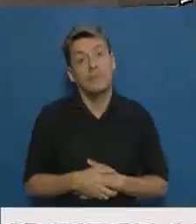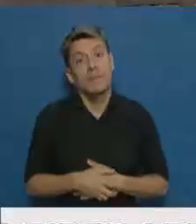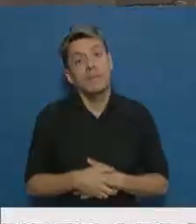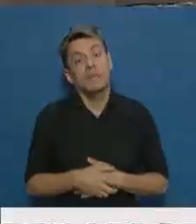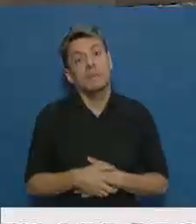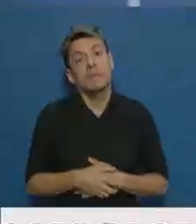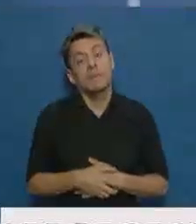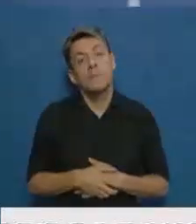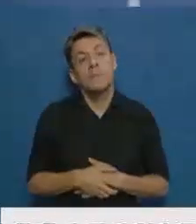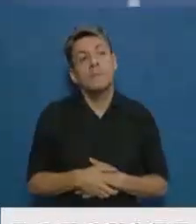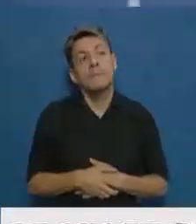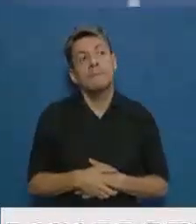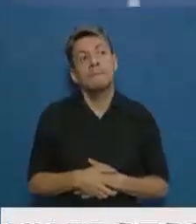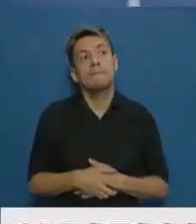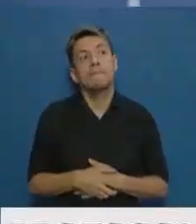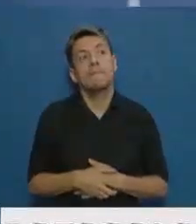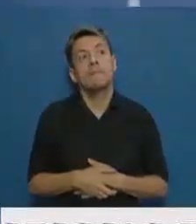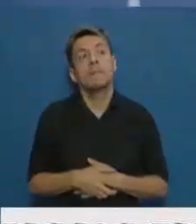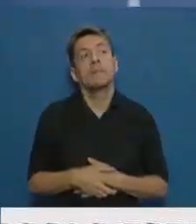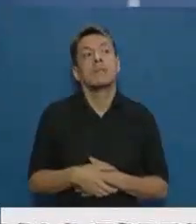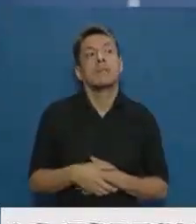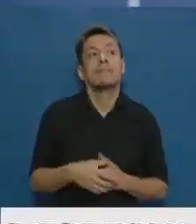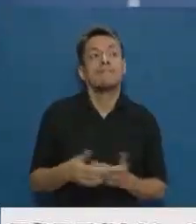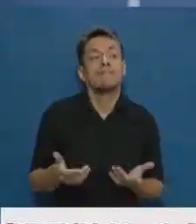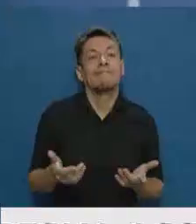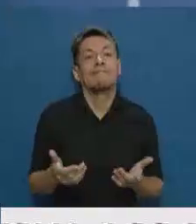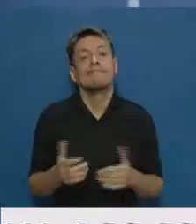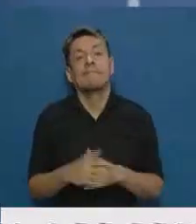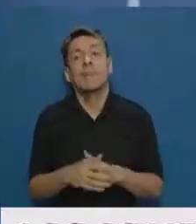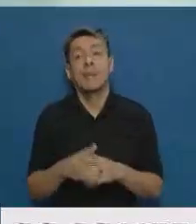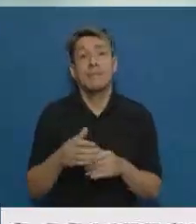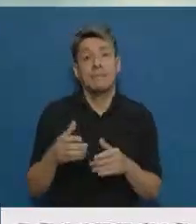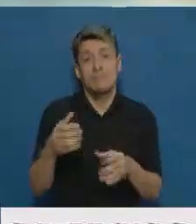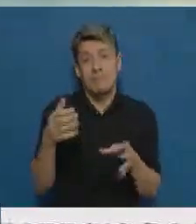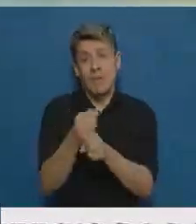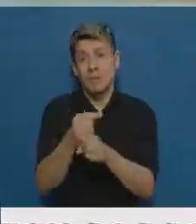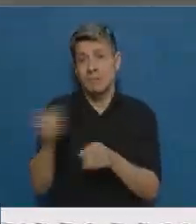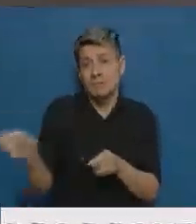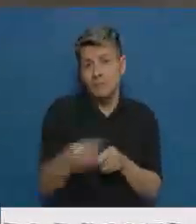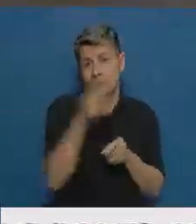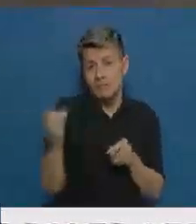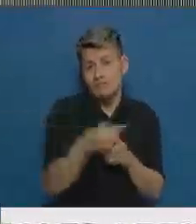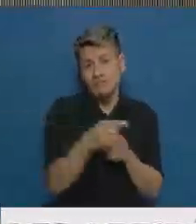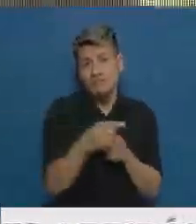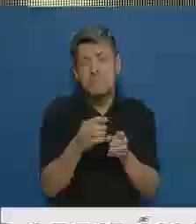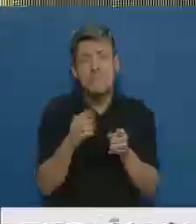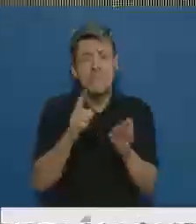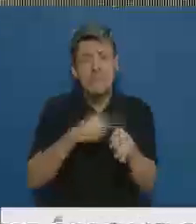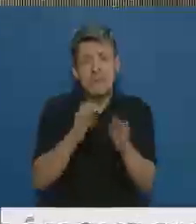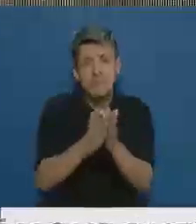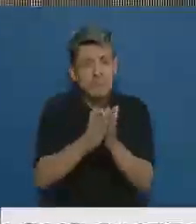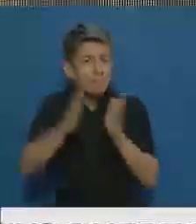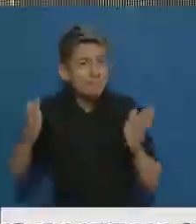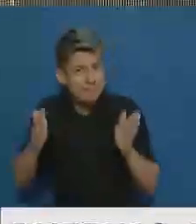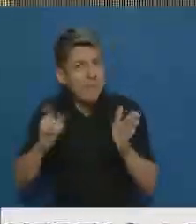desfasaje. No sé de cuánto, puede ser de 10 minutos, de 15, entre uno y otro. Depende del colectivo, depende de la frecuencia. Estas medidas generan